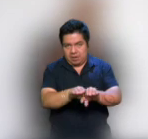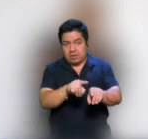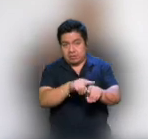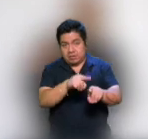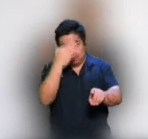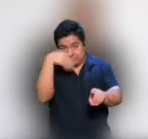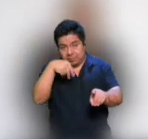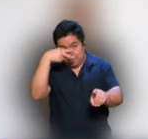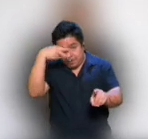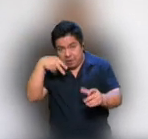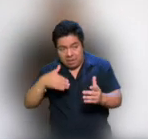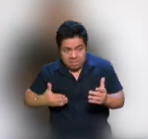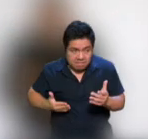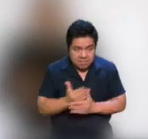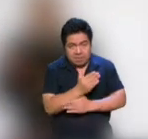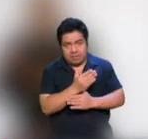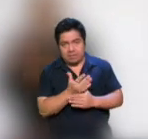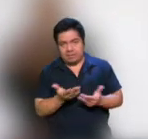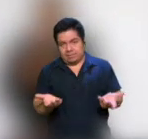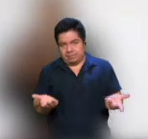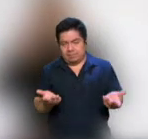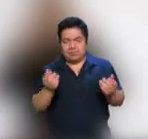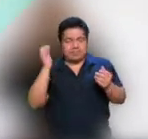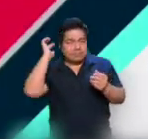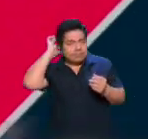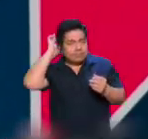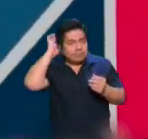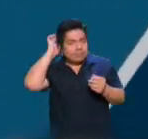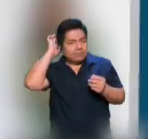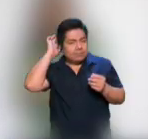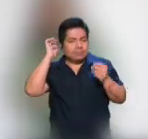vulneró la soberanía de nuestro país.